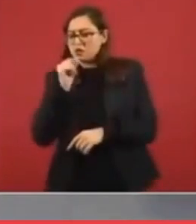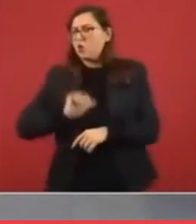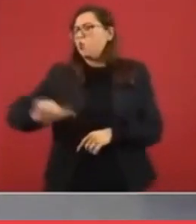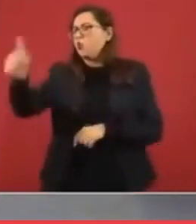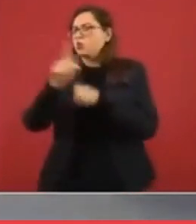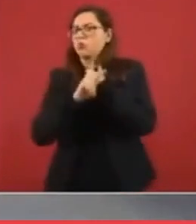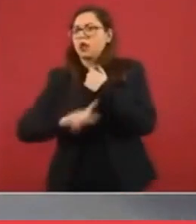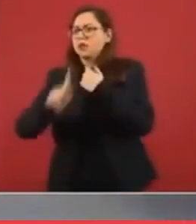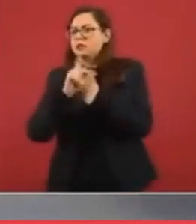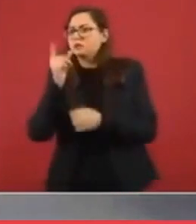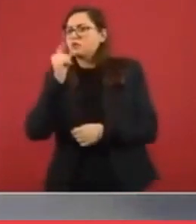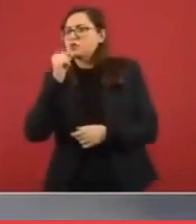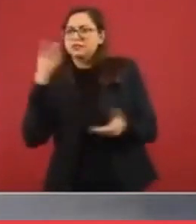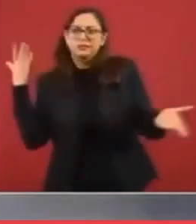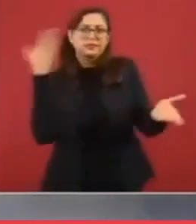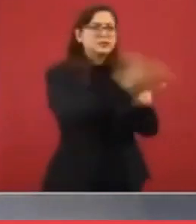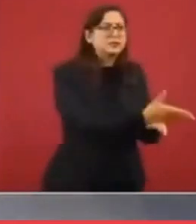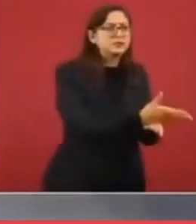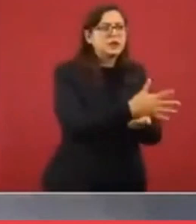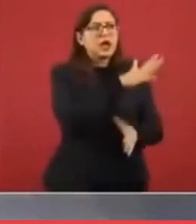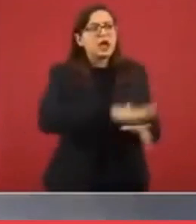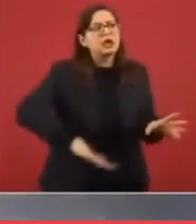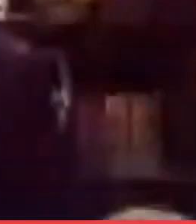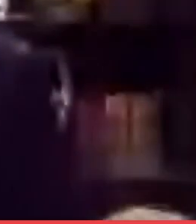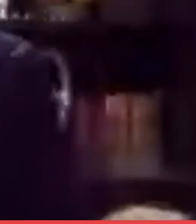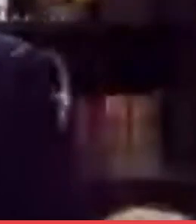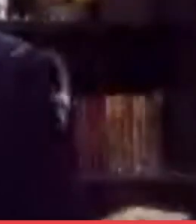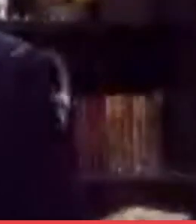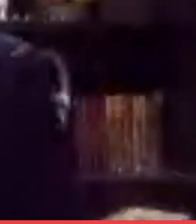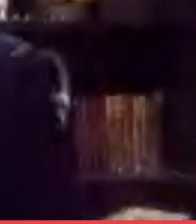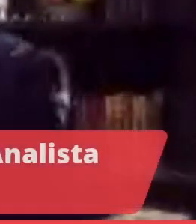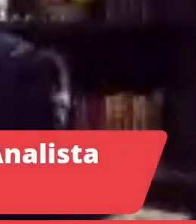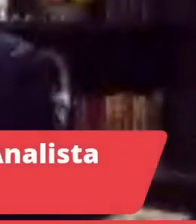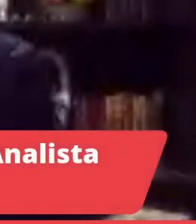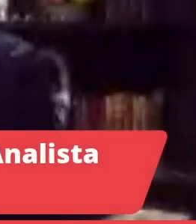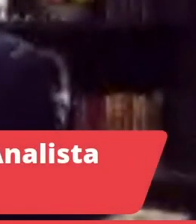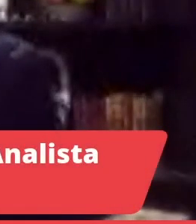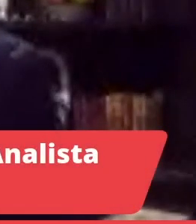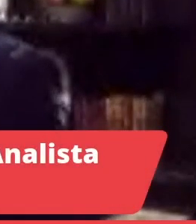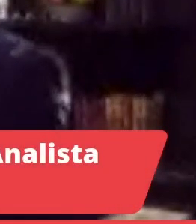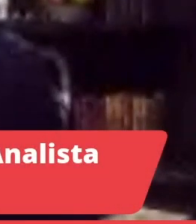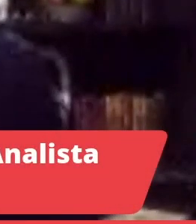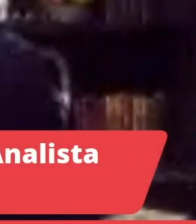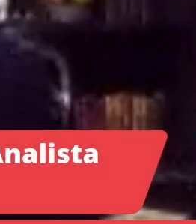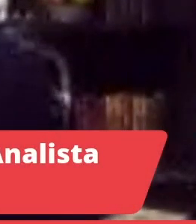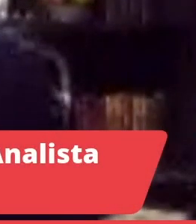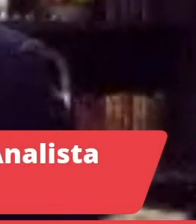los países de la periferia del imperio. Del otro lado también veamos como Cuba sigue